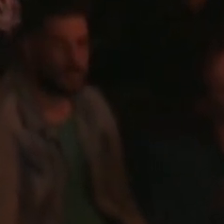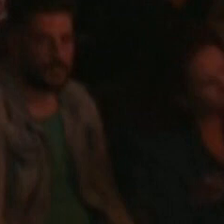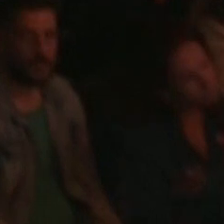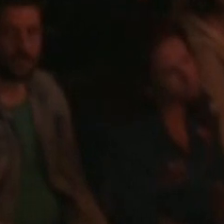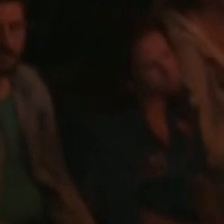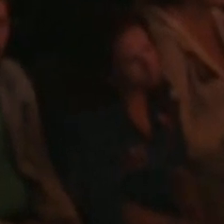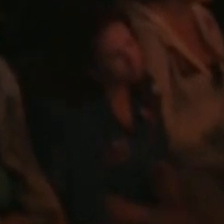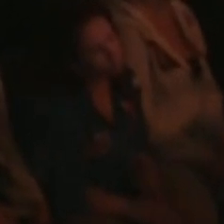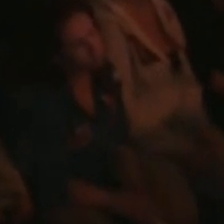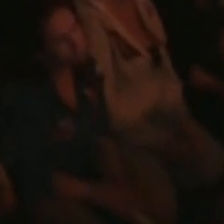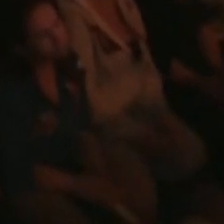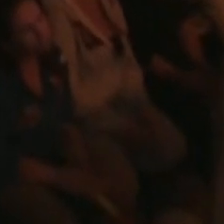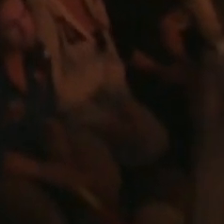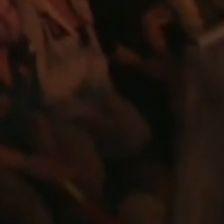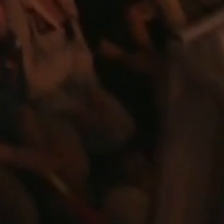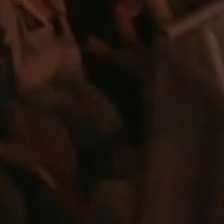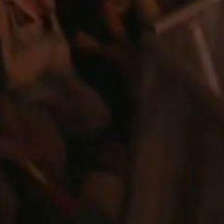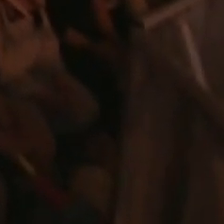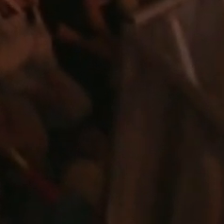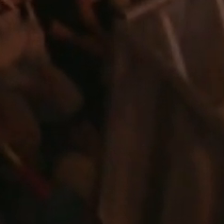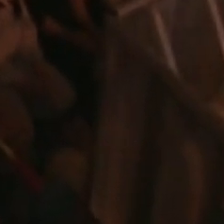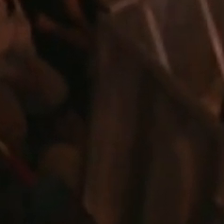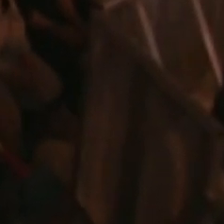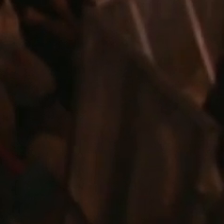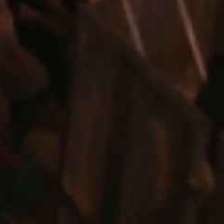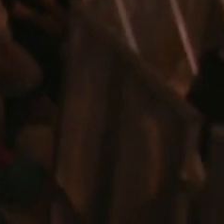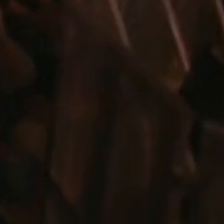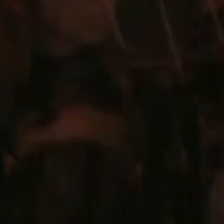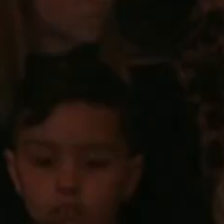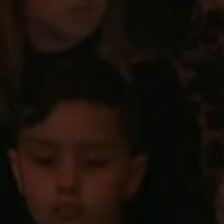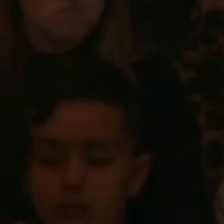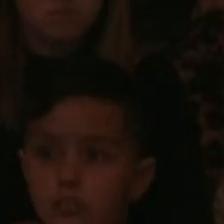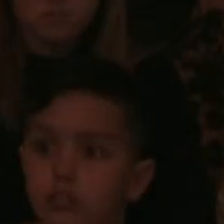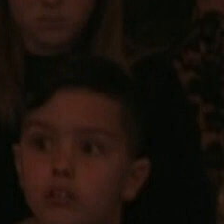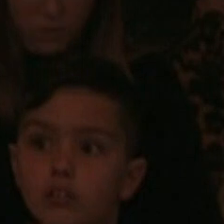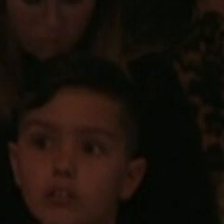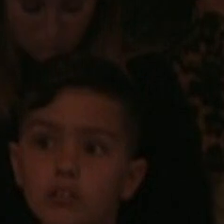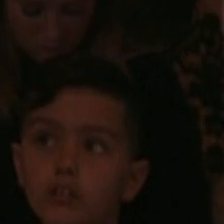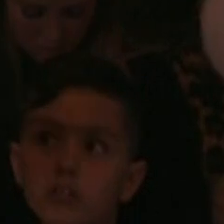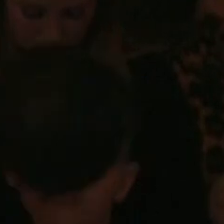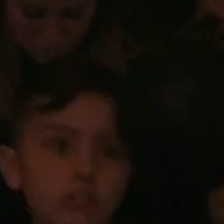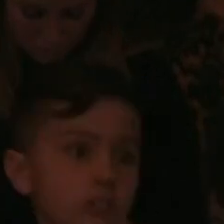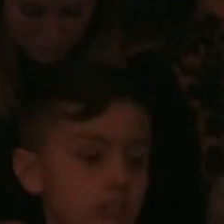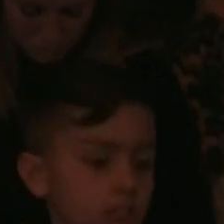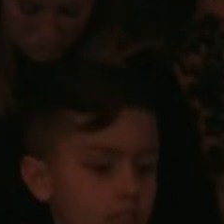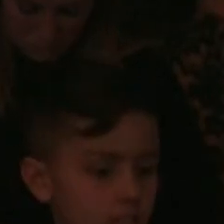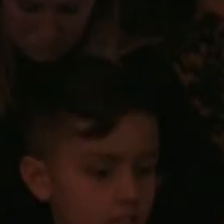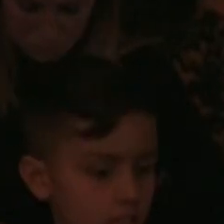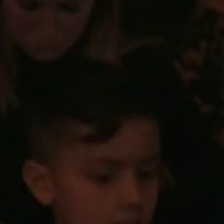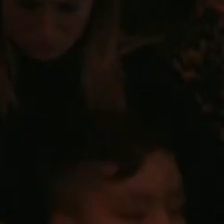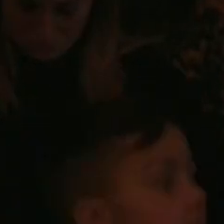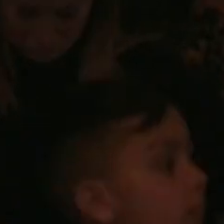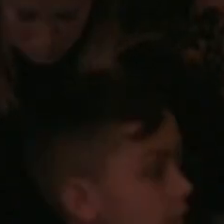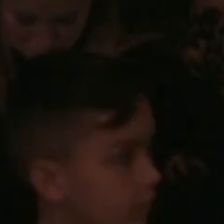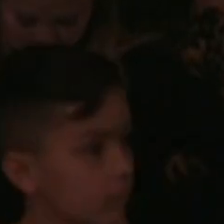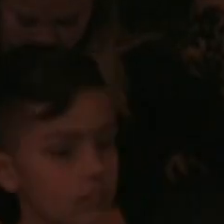estarán a las 7:30 de la tarde el sábado en este Centro Internacional de Ferias y Congresos y, por supuesto, en Radio